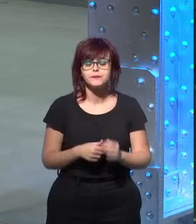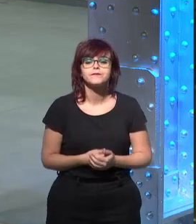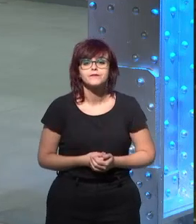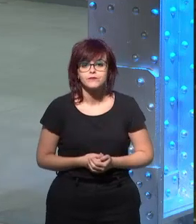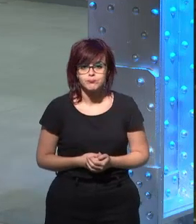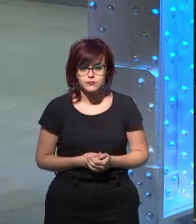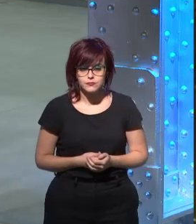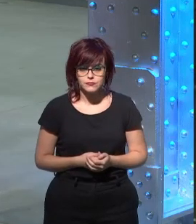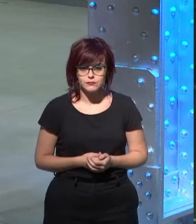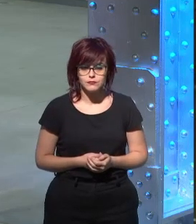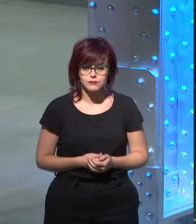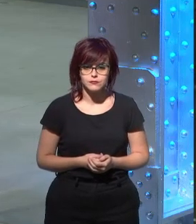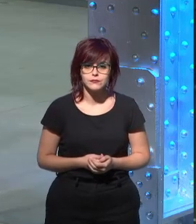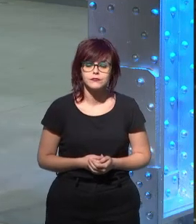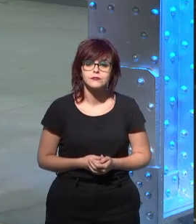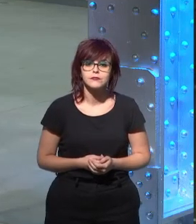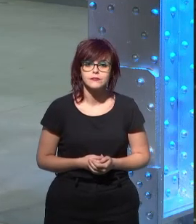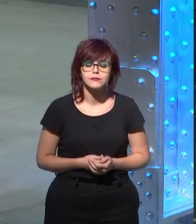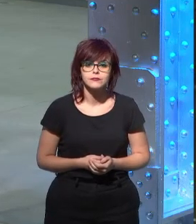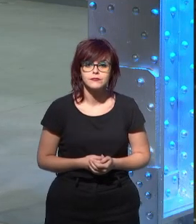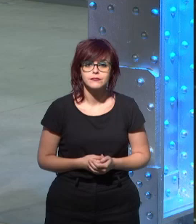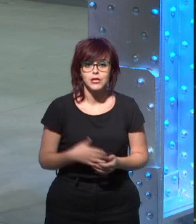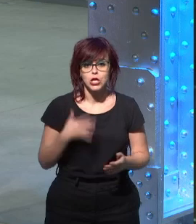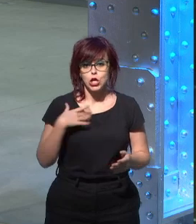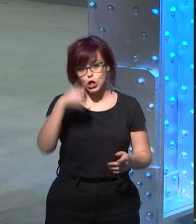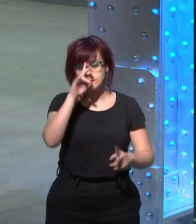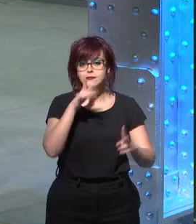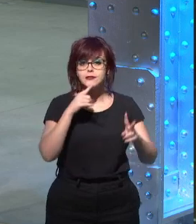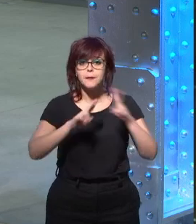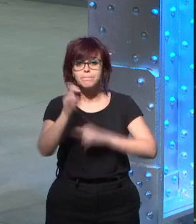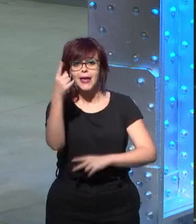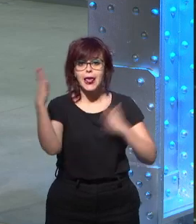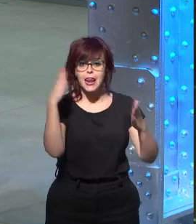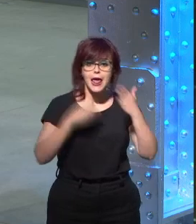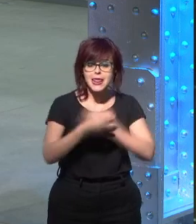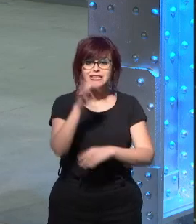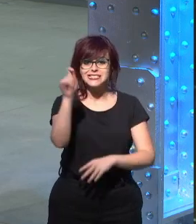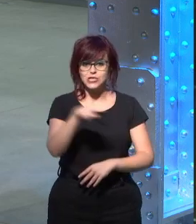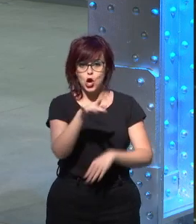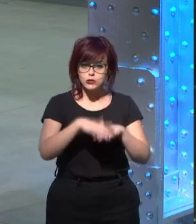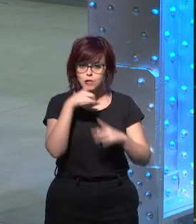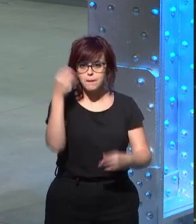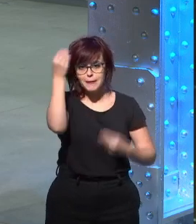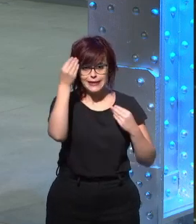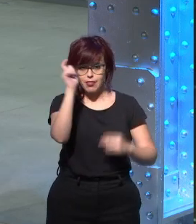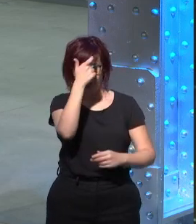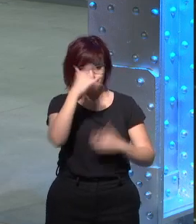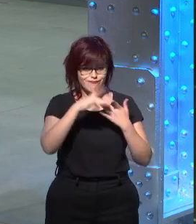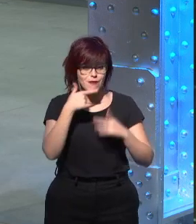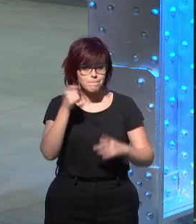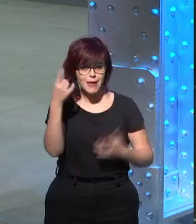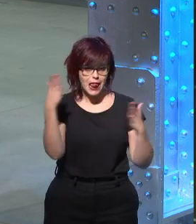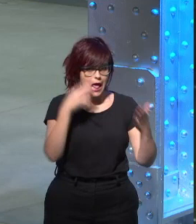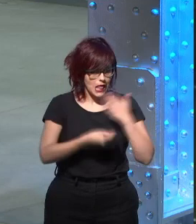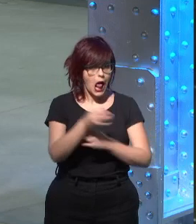me han dicho que ahí. Venga, vale. ahí vas. Bueno, no sé si técnicamente eres millennial o no, pero piensas como una millennial claramente,